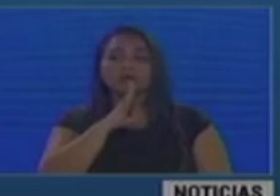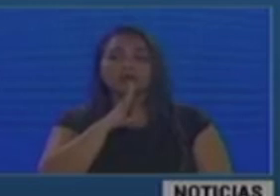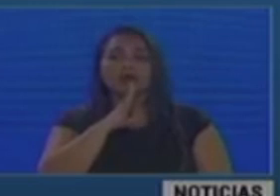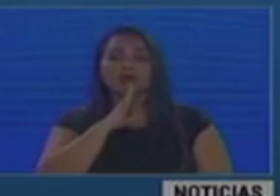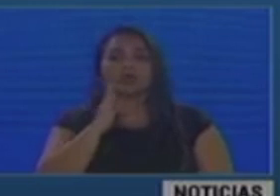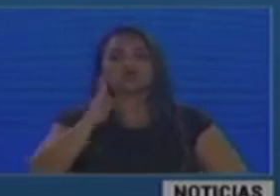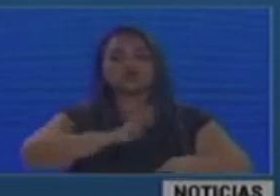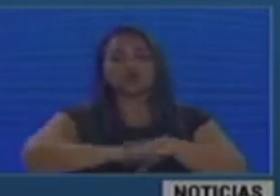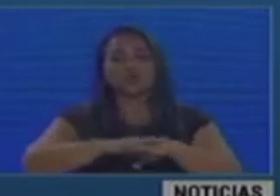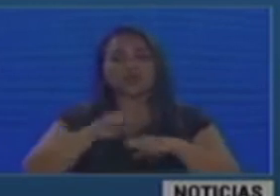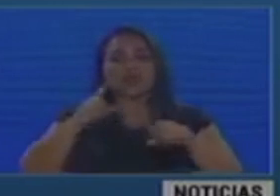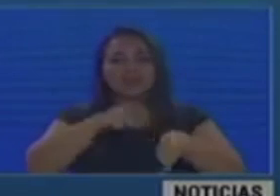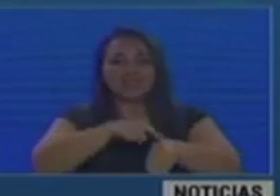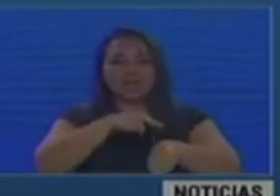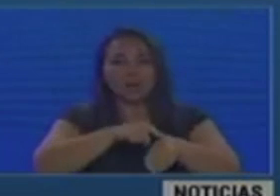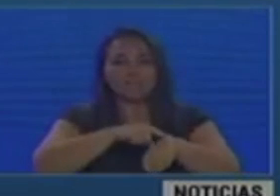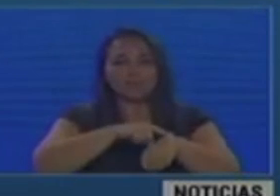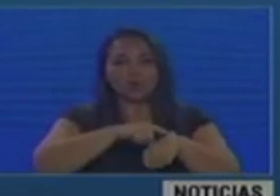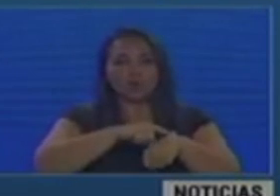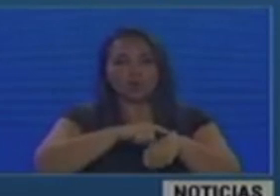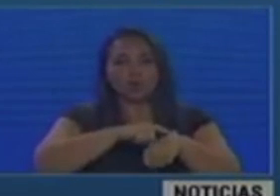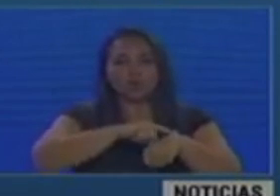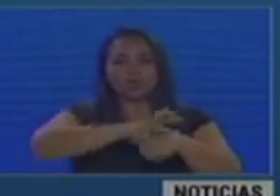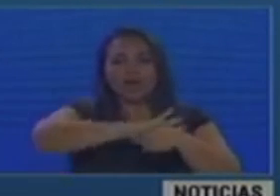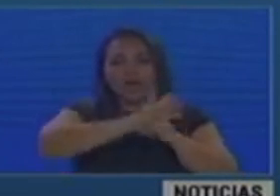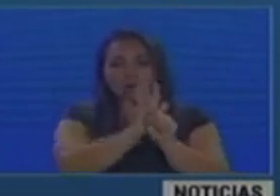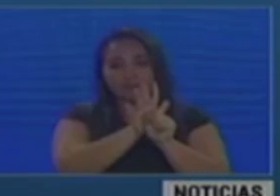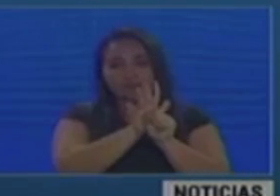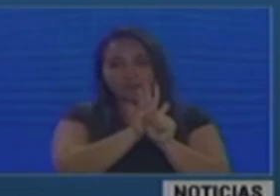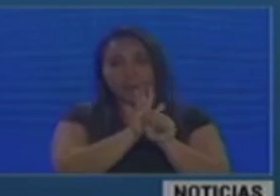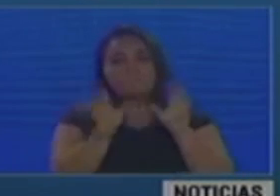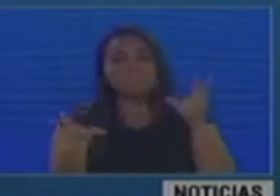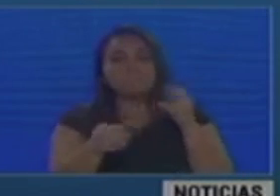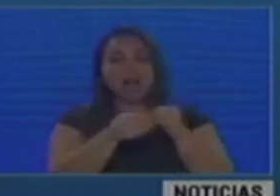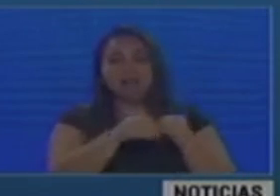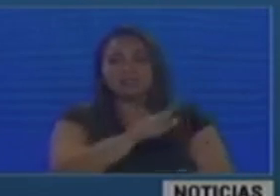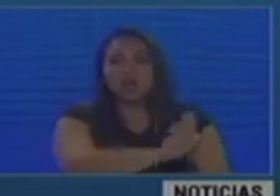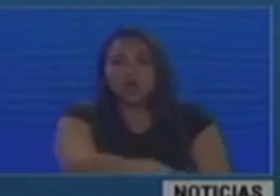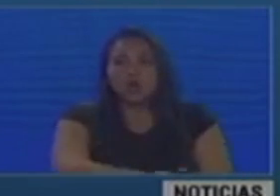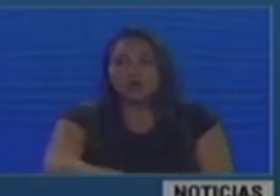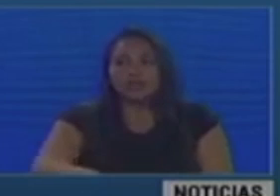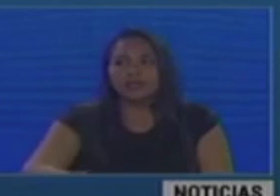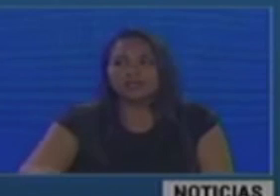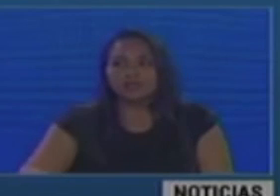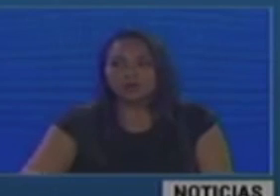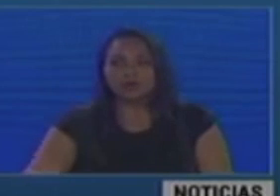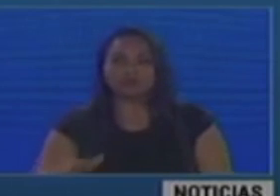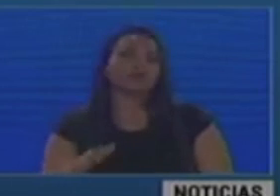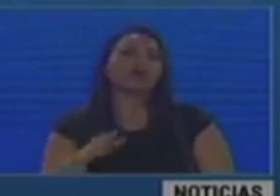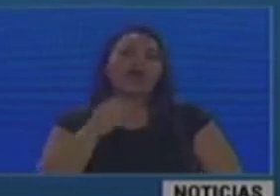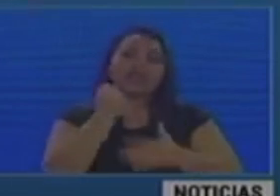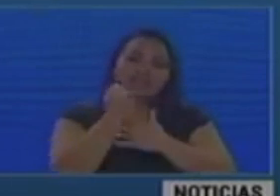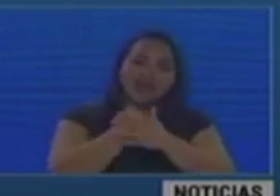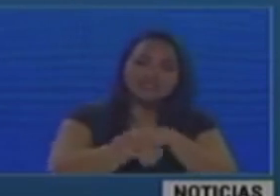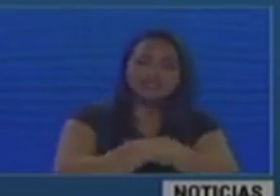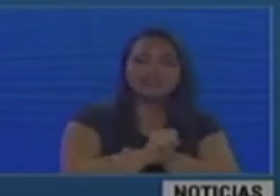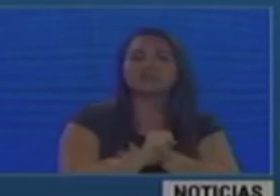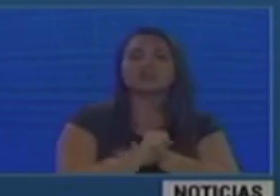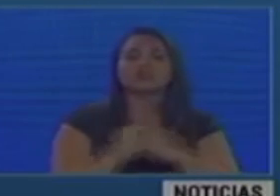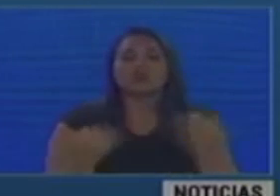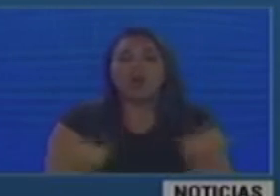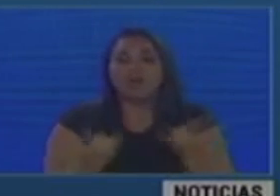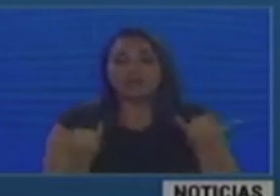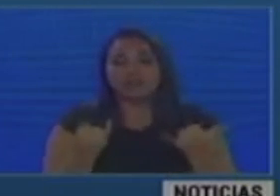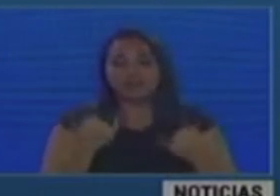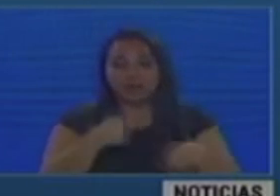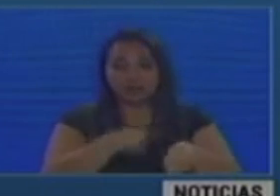del COVID. Y me refiero específicamente a los niños que han nacido durante esta pandemia en nuestras instalaciones. En